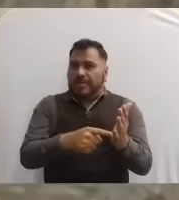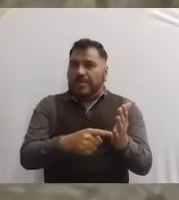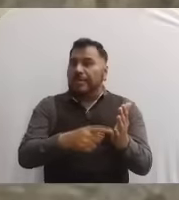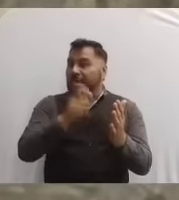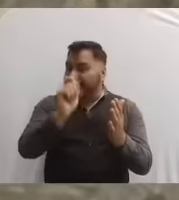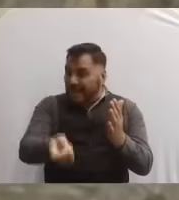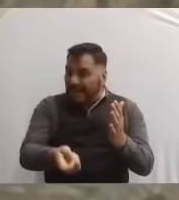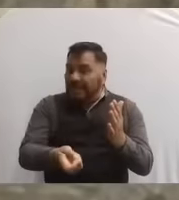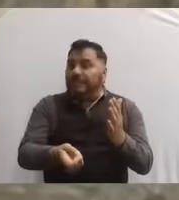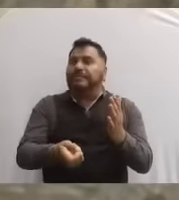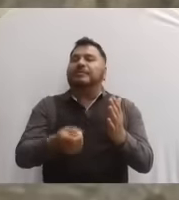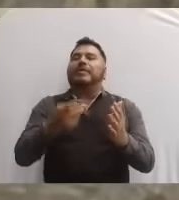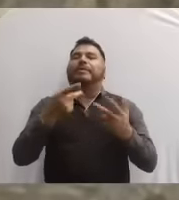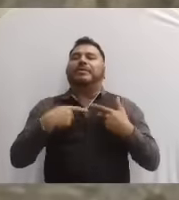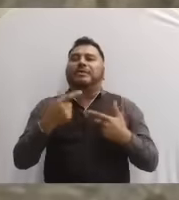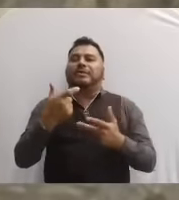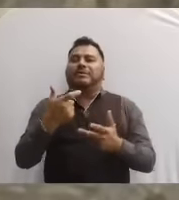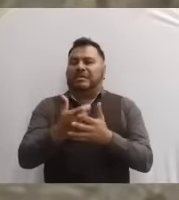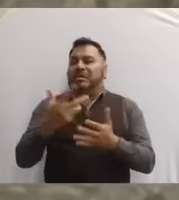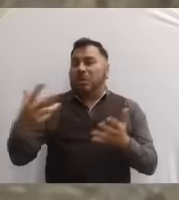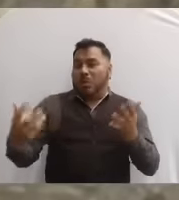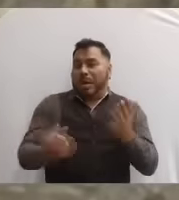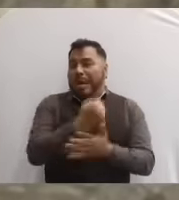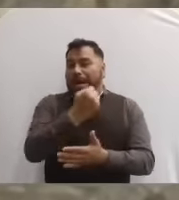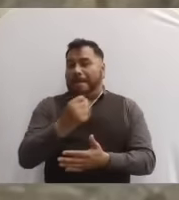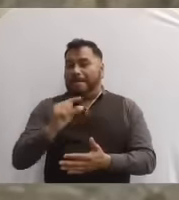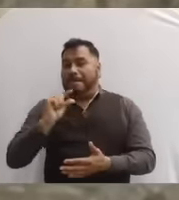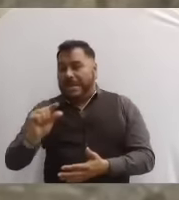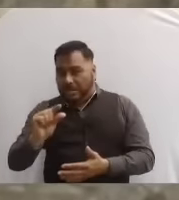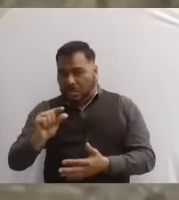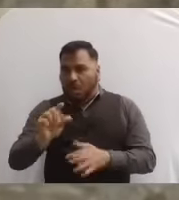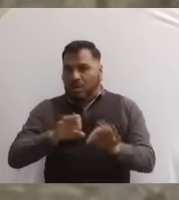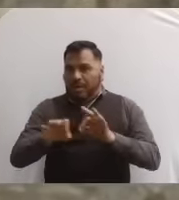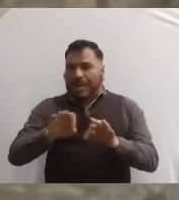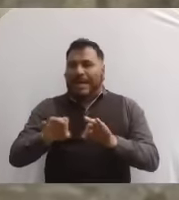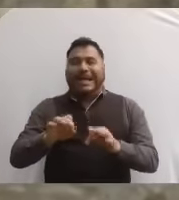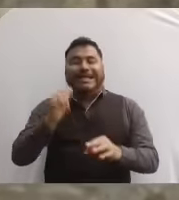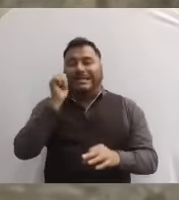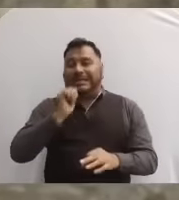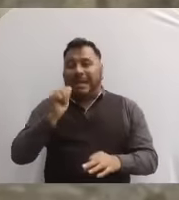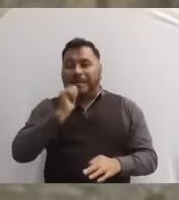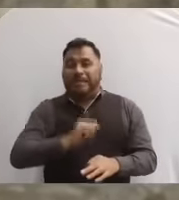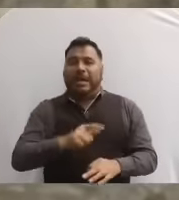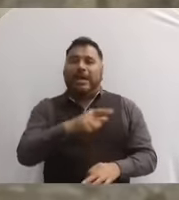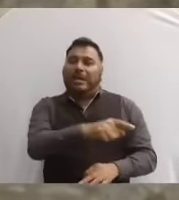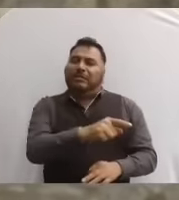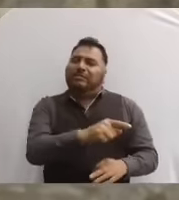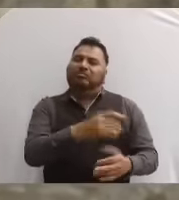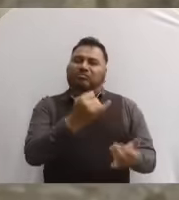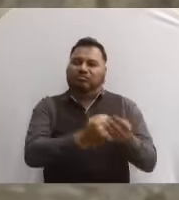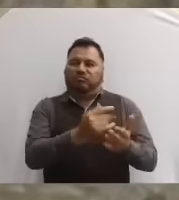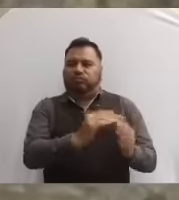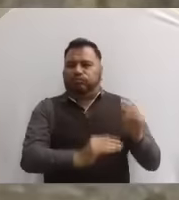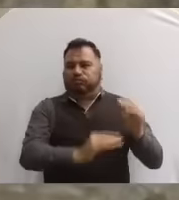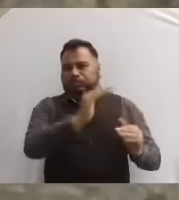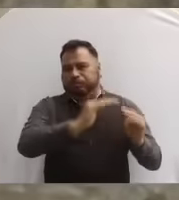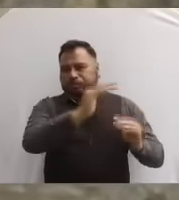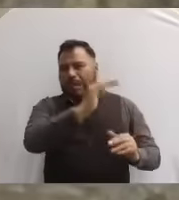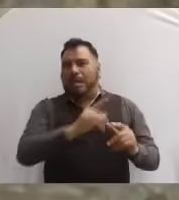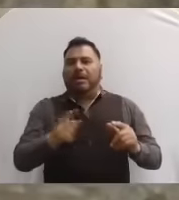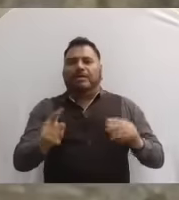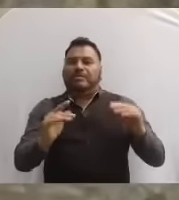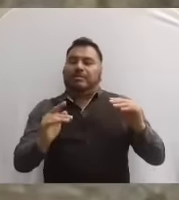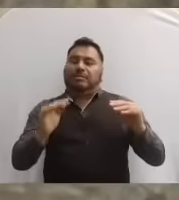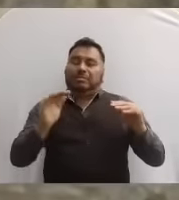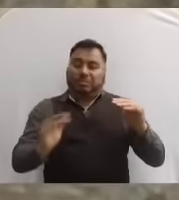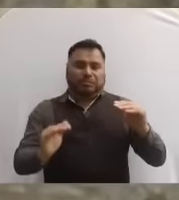que el aumento al salario mínimo siempre esté por encima de la inflación. Que nunca